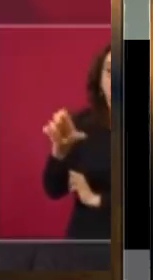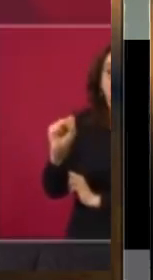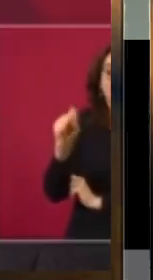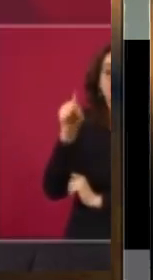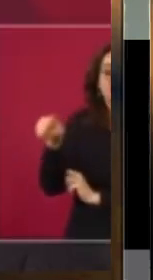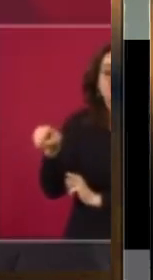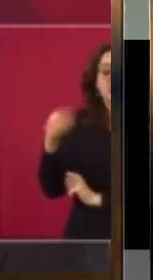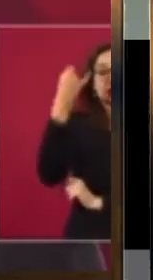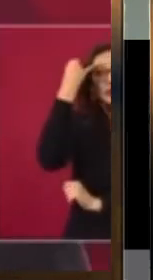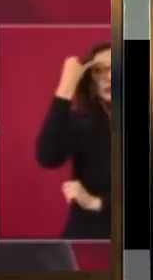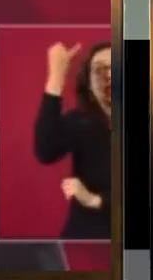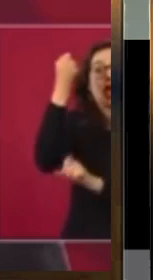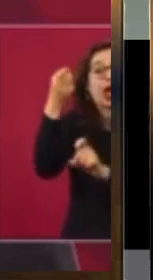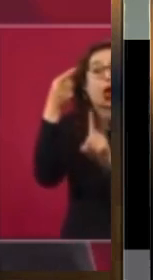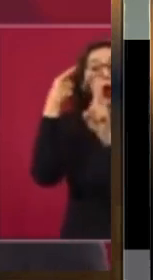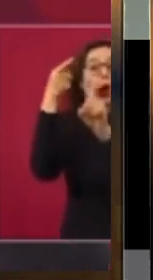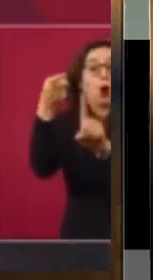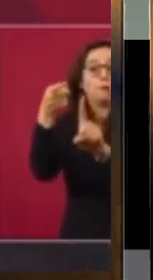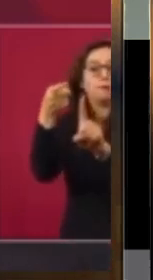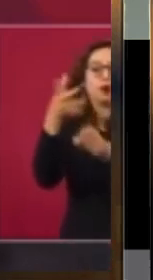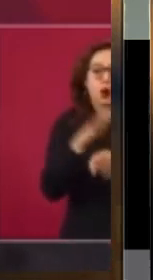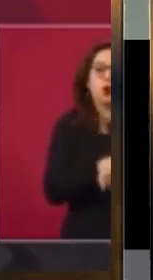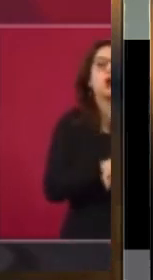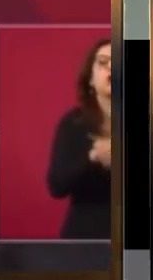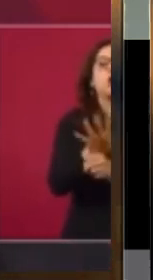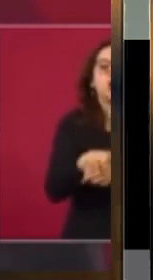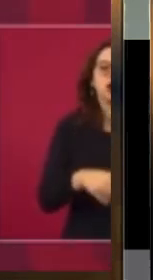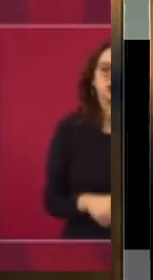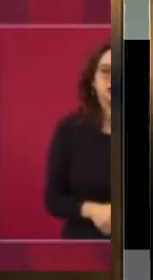era de lo más